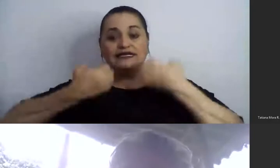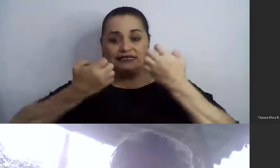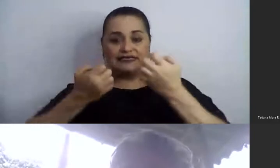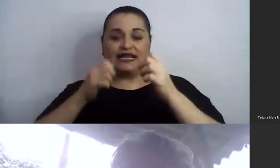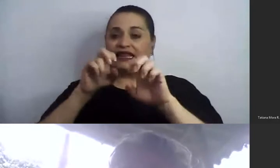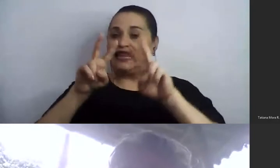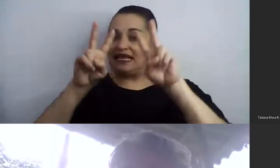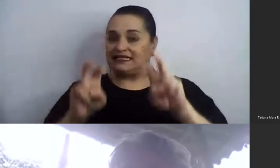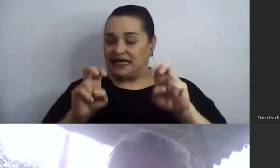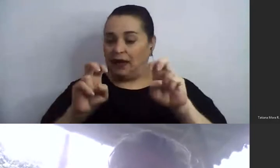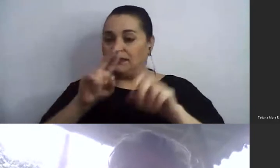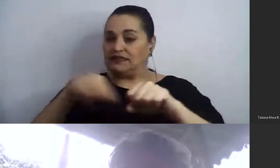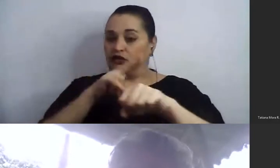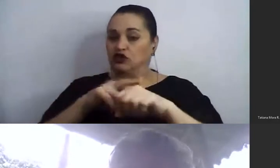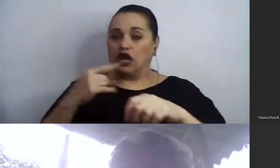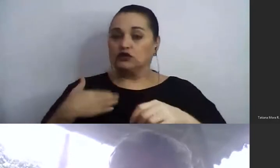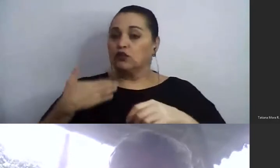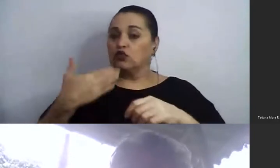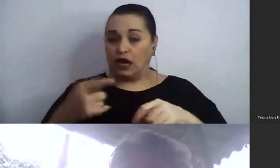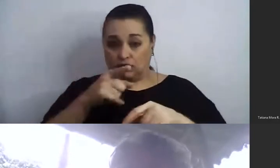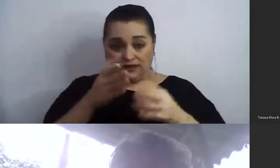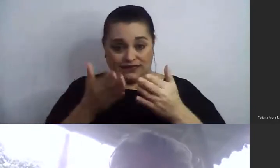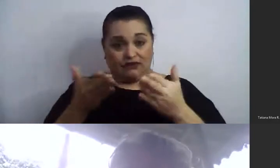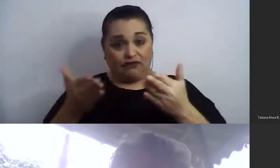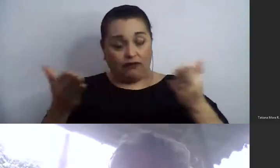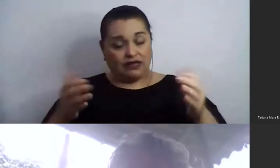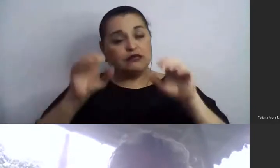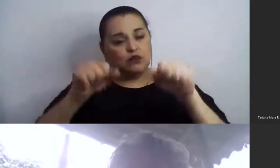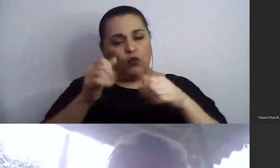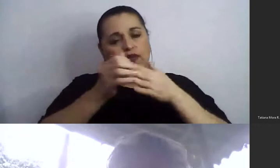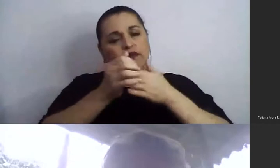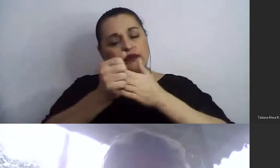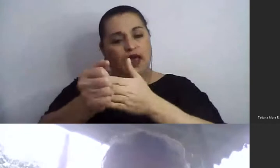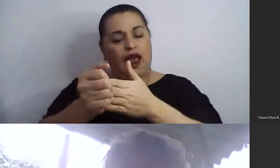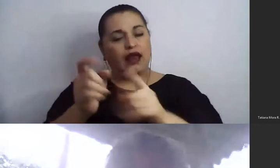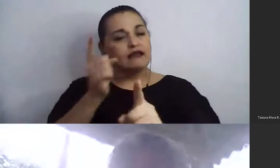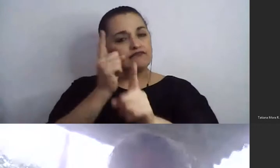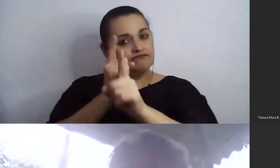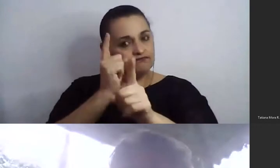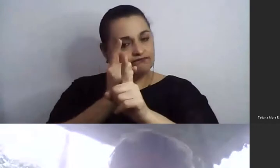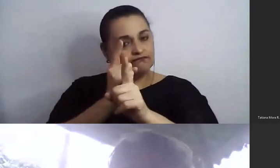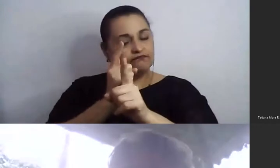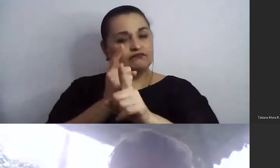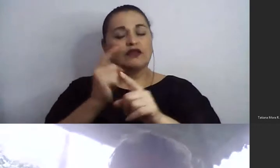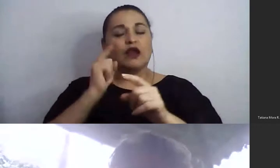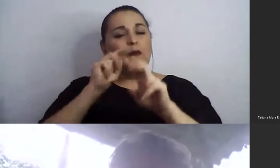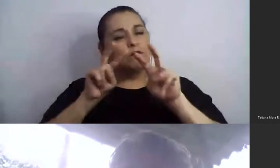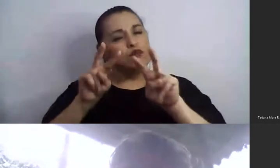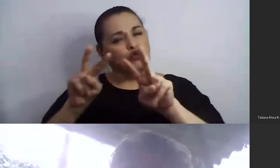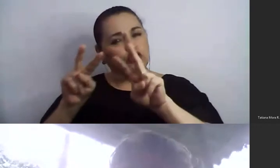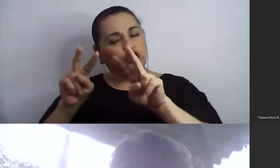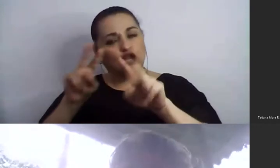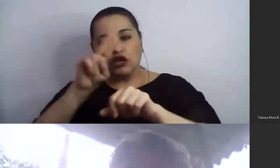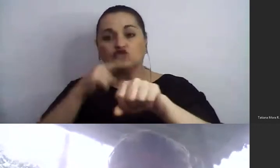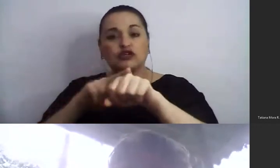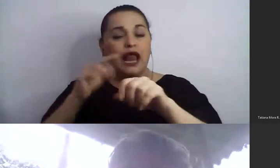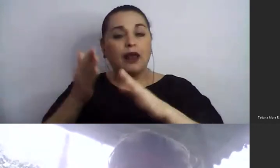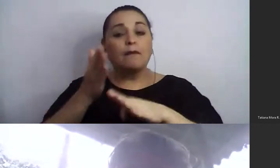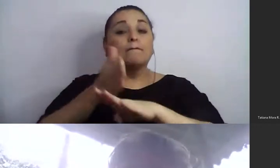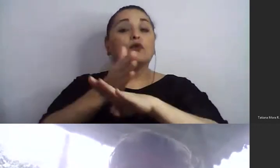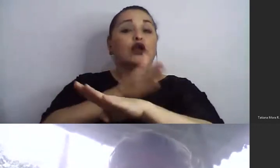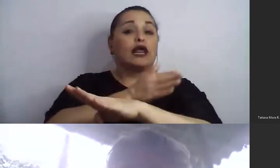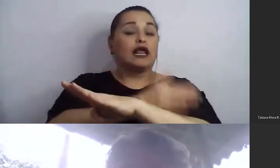nacionales voluntarios estas herramientas pueden guiar eficazmente el monitoreo nacional del progreso